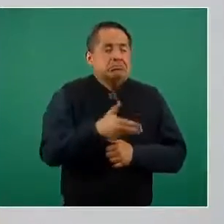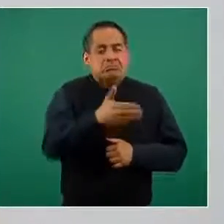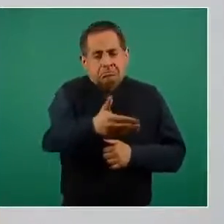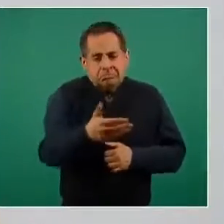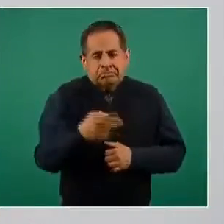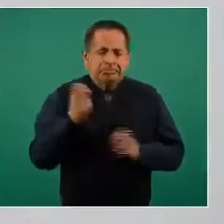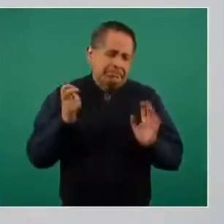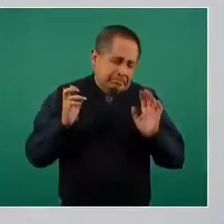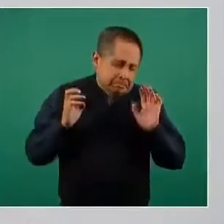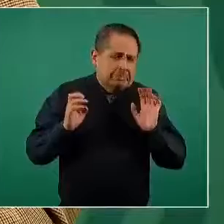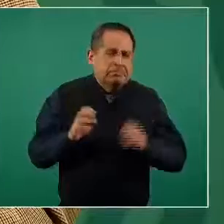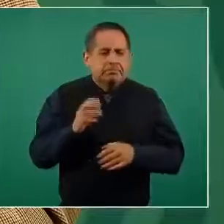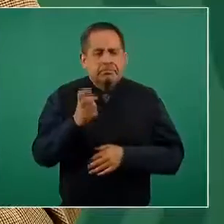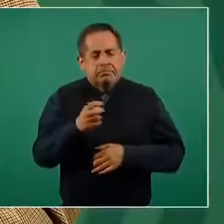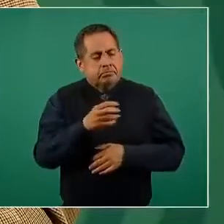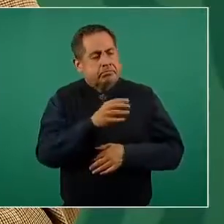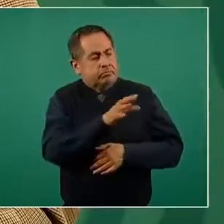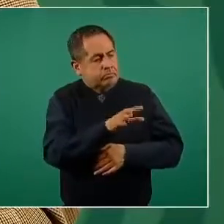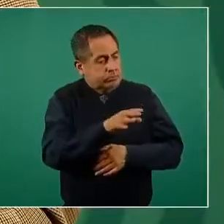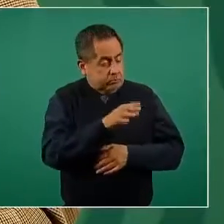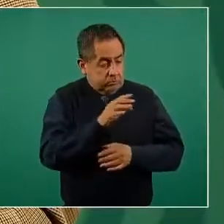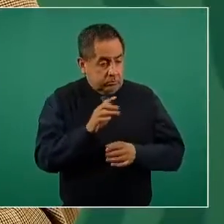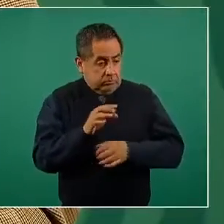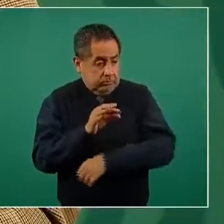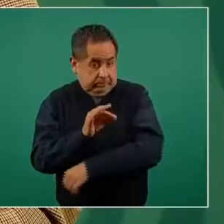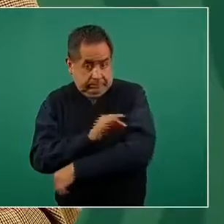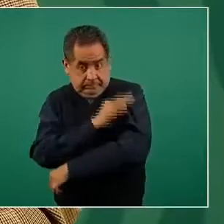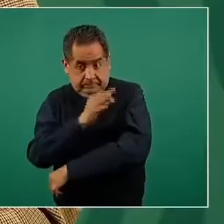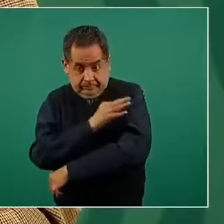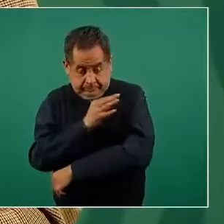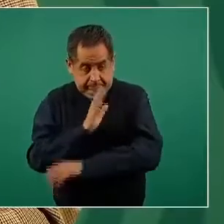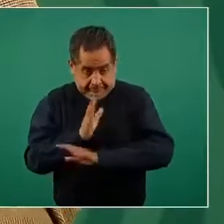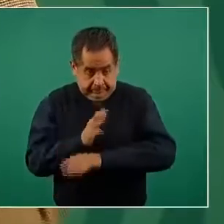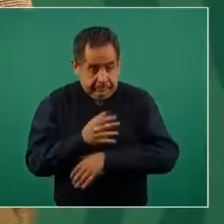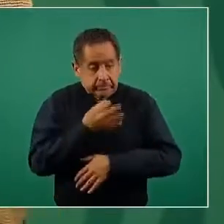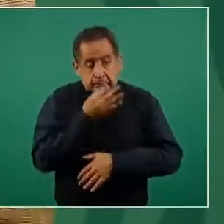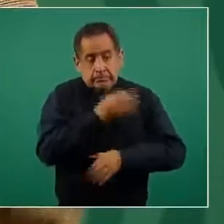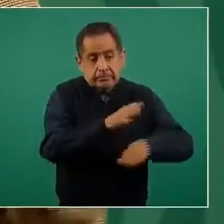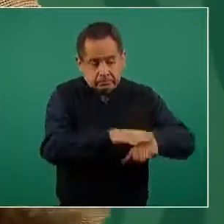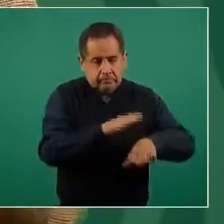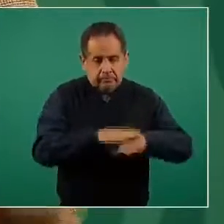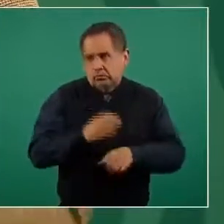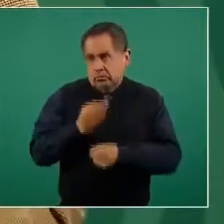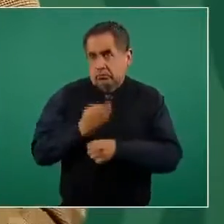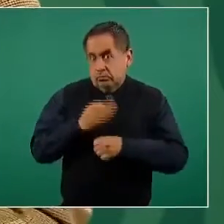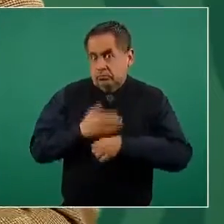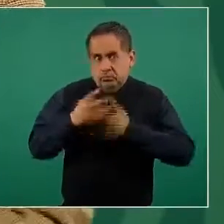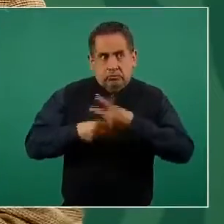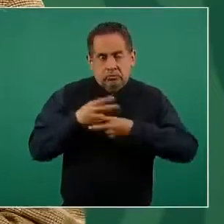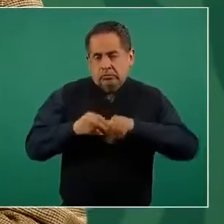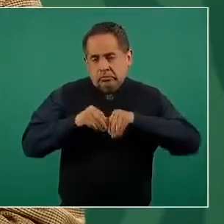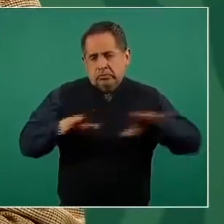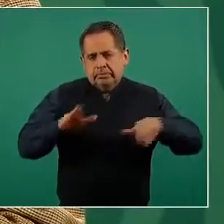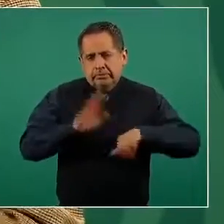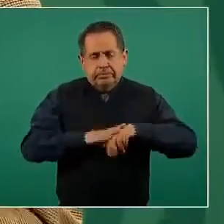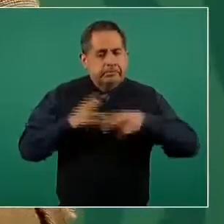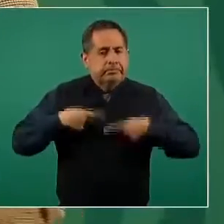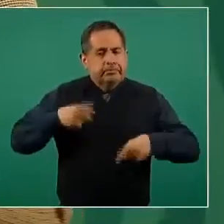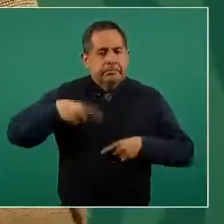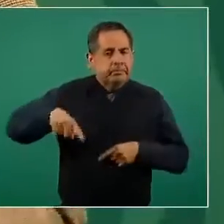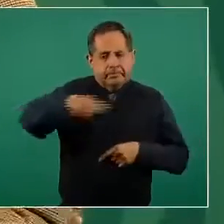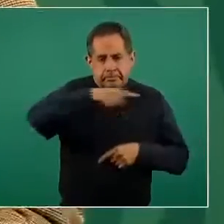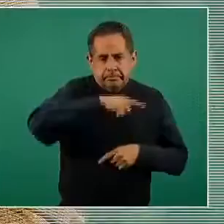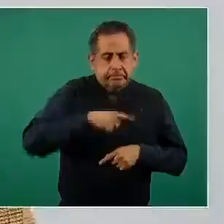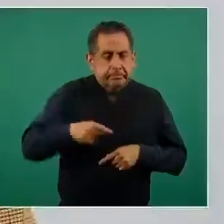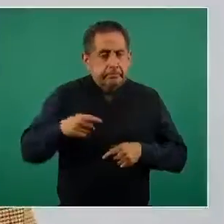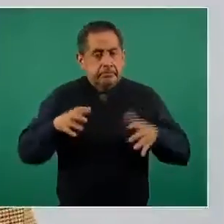eso la notificación cuando se vacuna al personal y mucho más ahora que vamos a empezar más con personal y